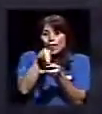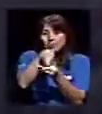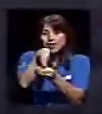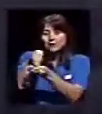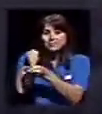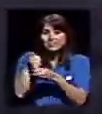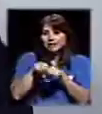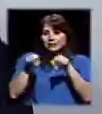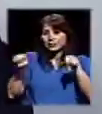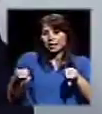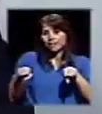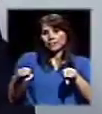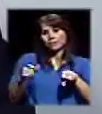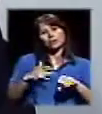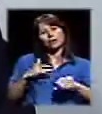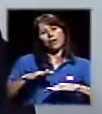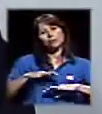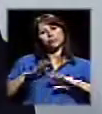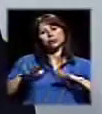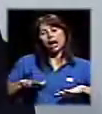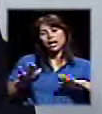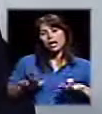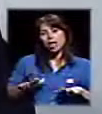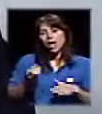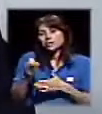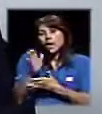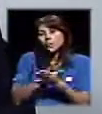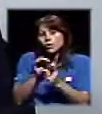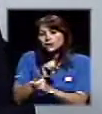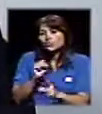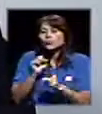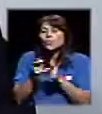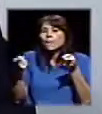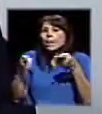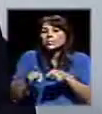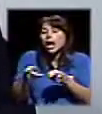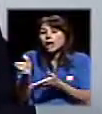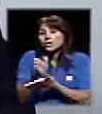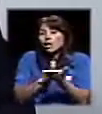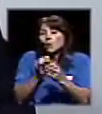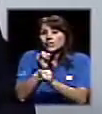tranquilidad en caso de algún siniestro o alguna quiebra de una